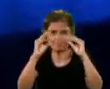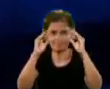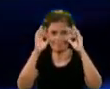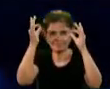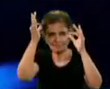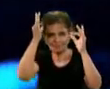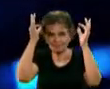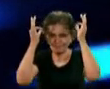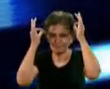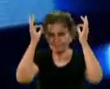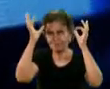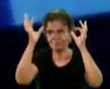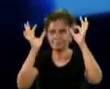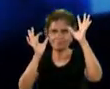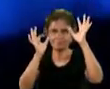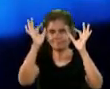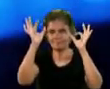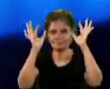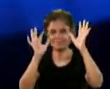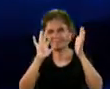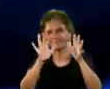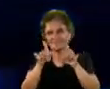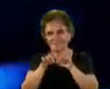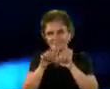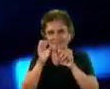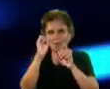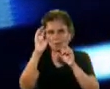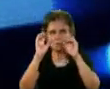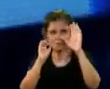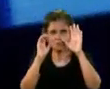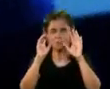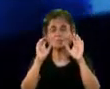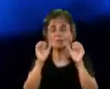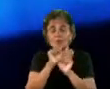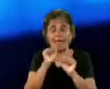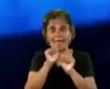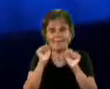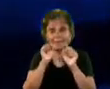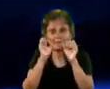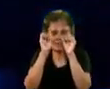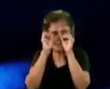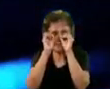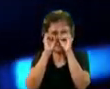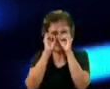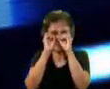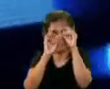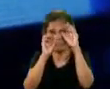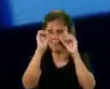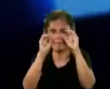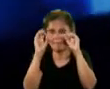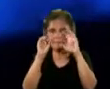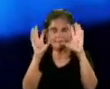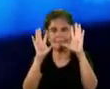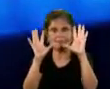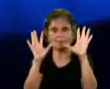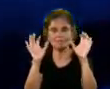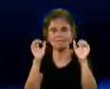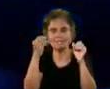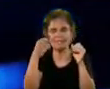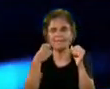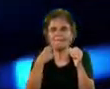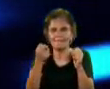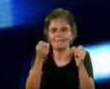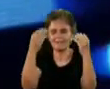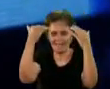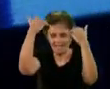como un arbolito de Navidad. En la epilepsia esas luces se prenden todas juntas. Hay una descarga eléctrica muy aumentada respecto a lo que